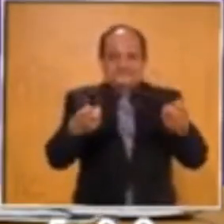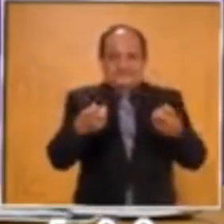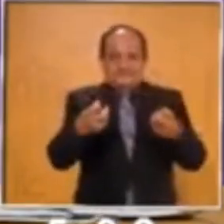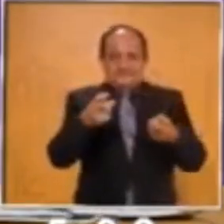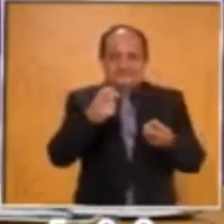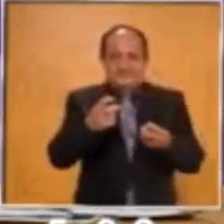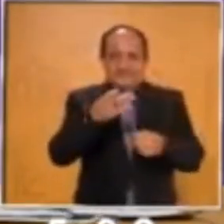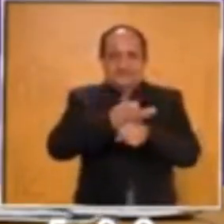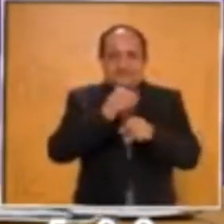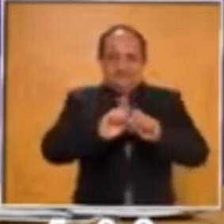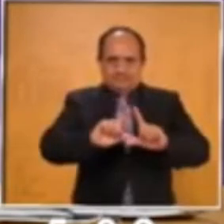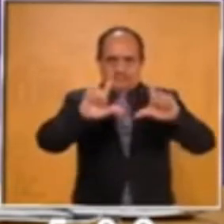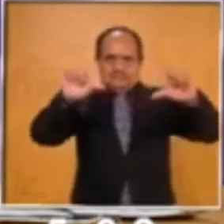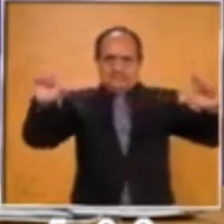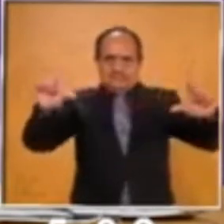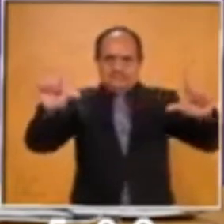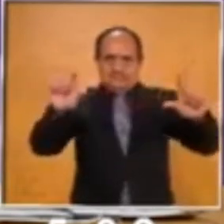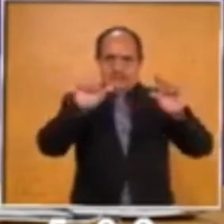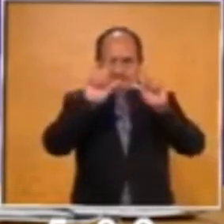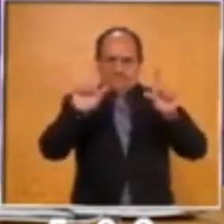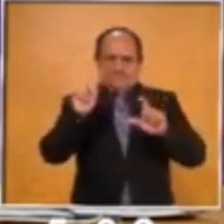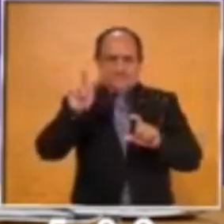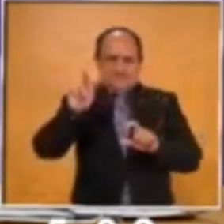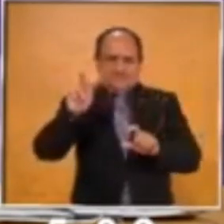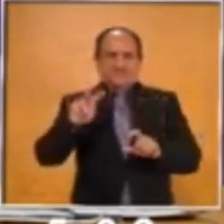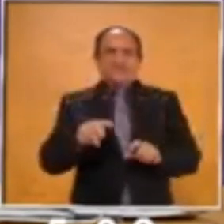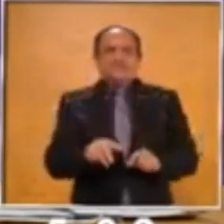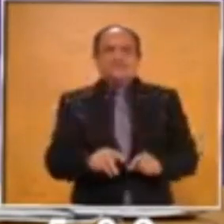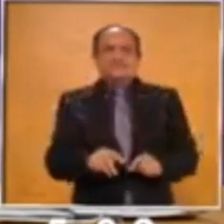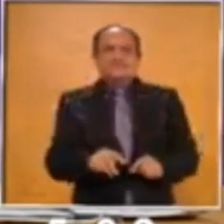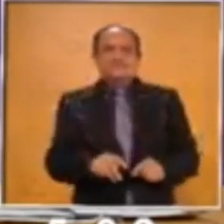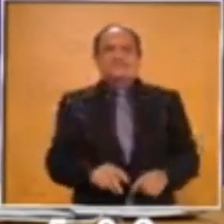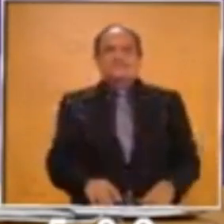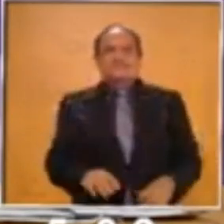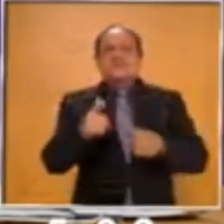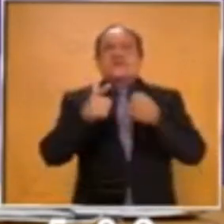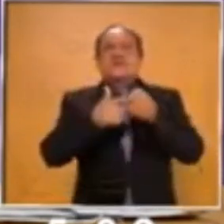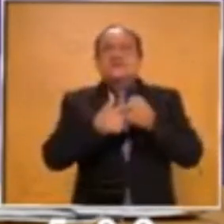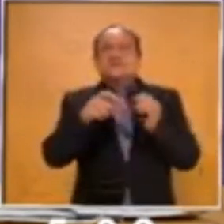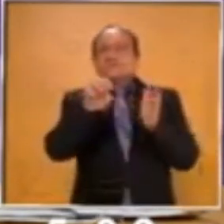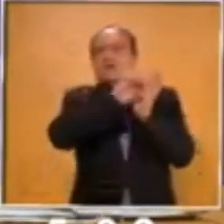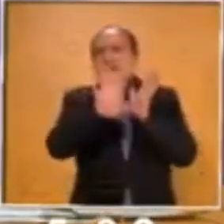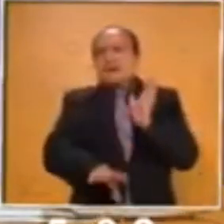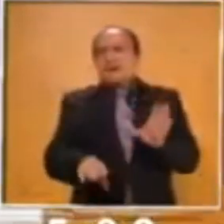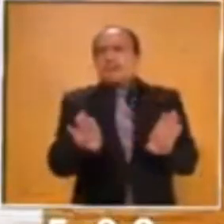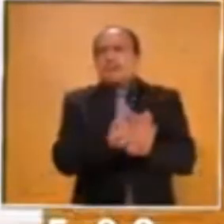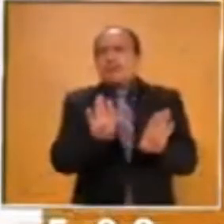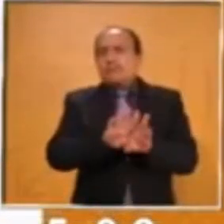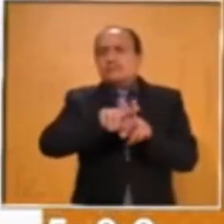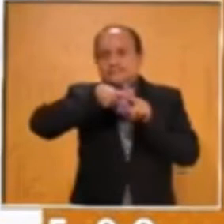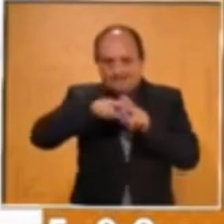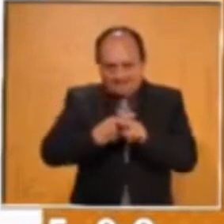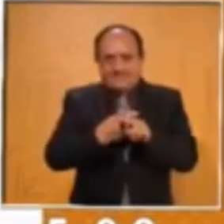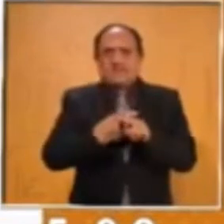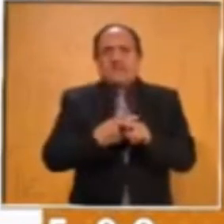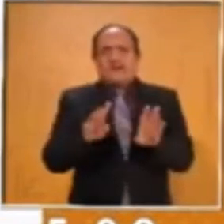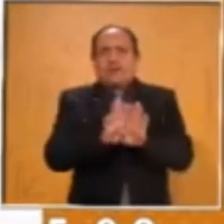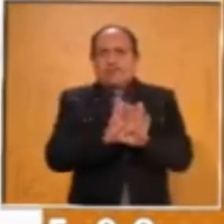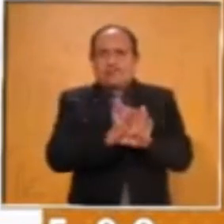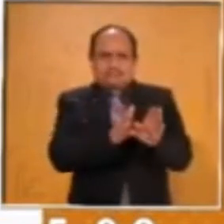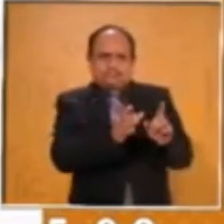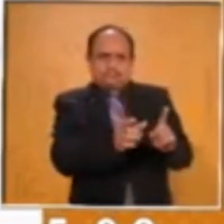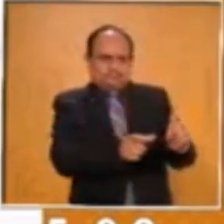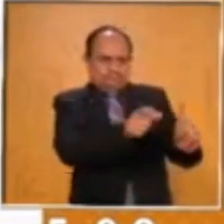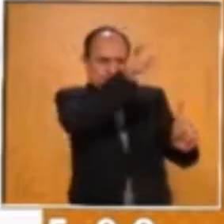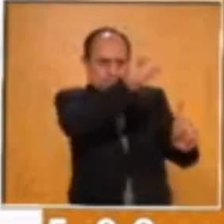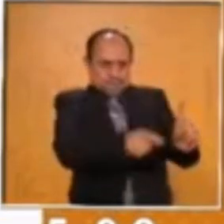ahorita en la pantalla les va a aparecer, o en su televisor, les va a aparecer algunos ejemplos de cómo empezar o cómo describir